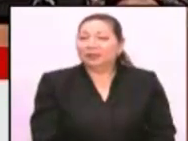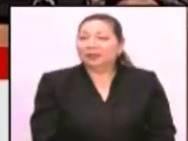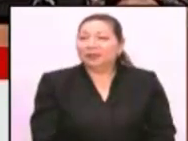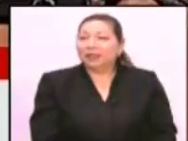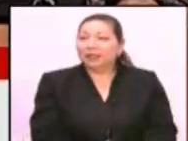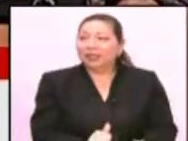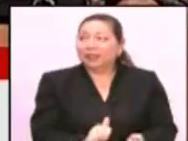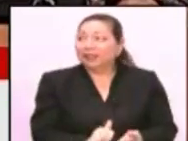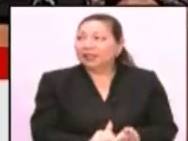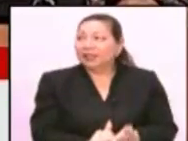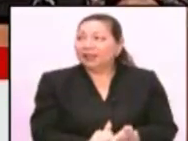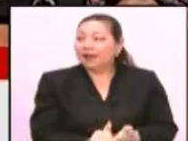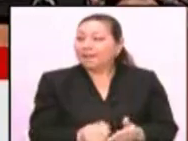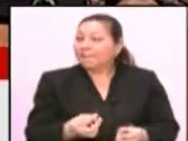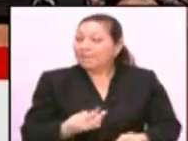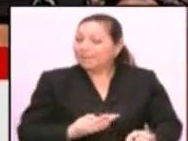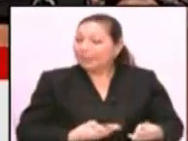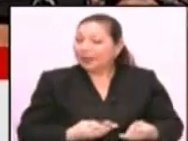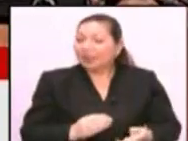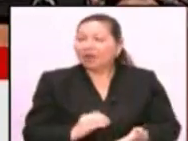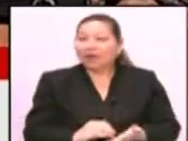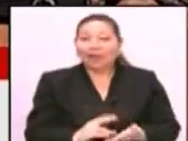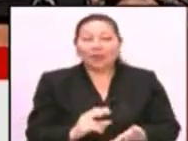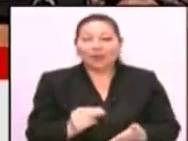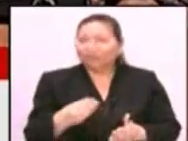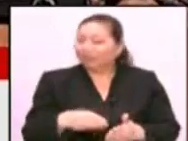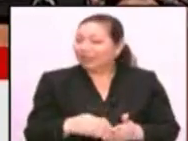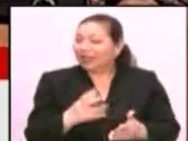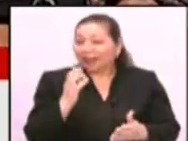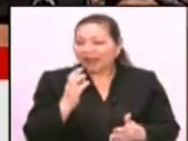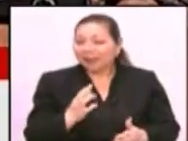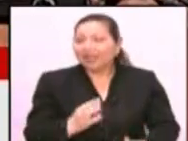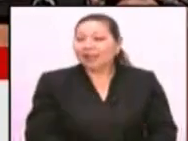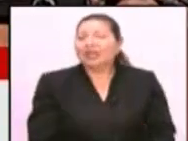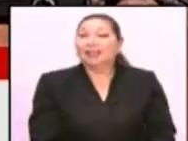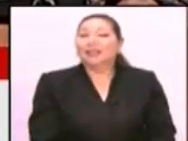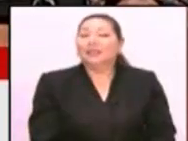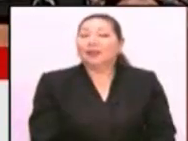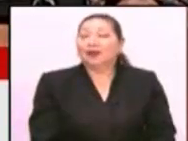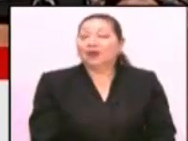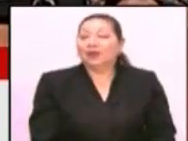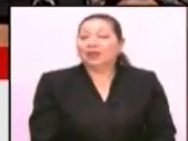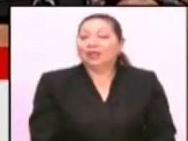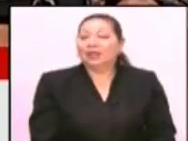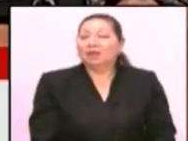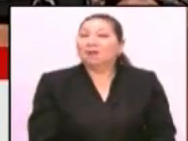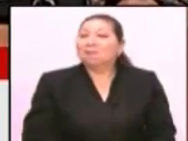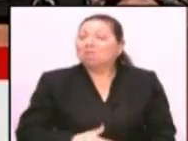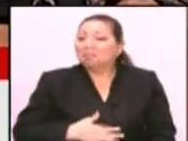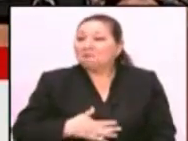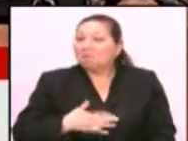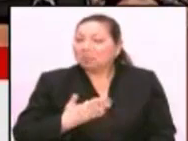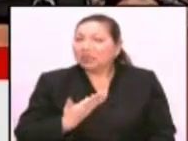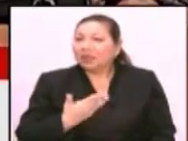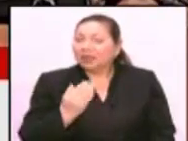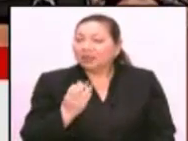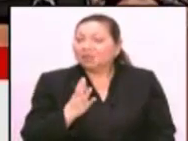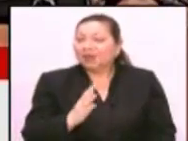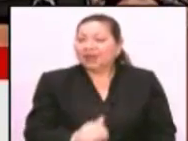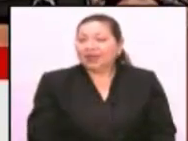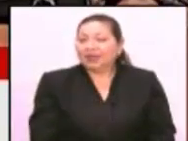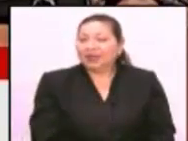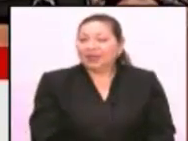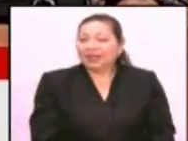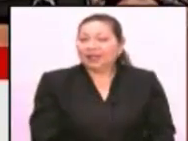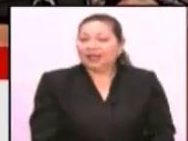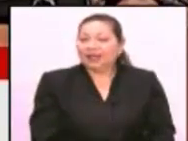que podamos producir lo que el mercado demande, no lo que el interno cree que el mercado le pueda demandar,